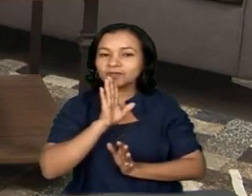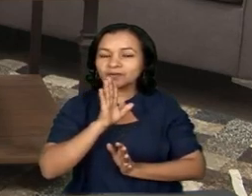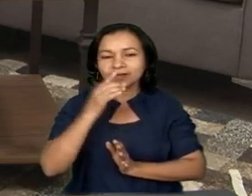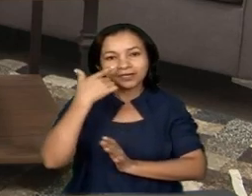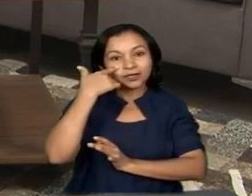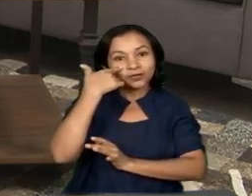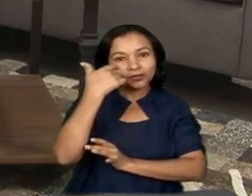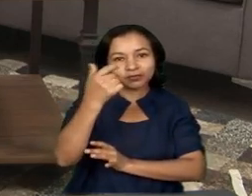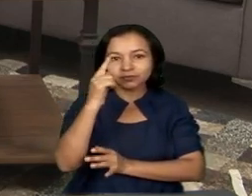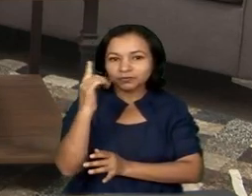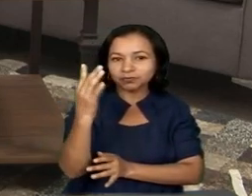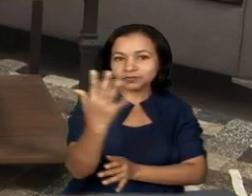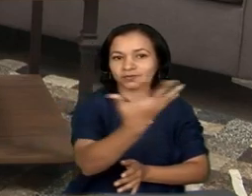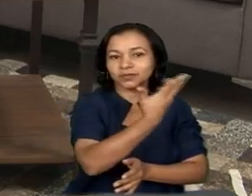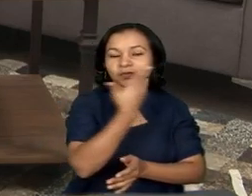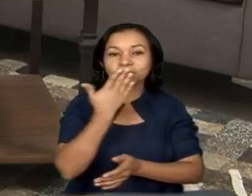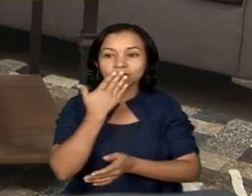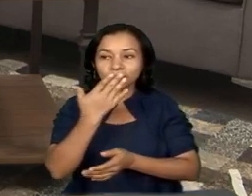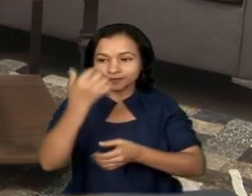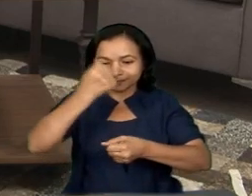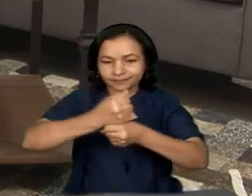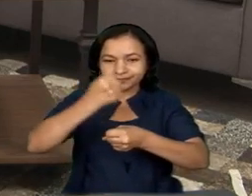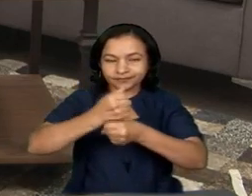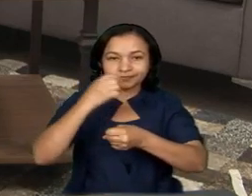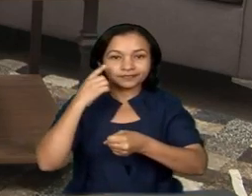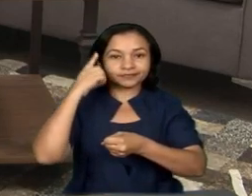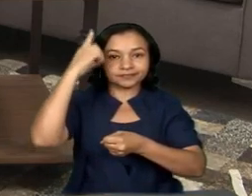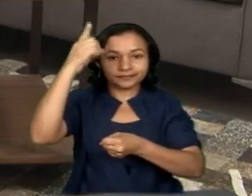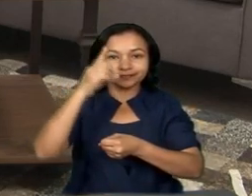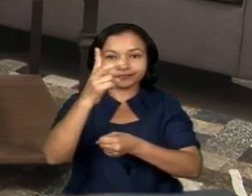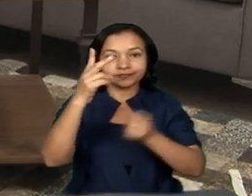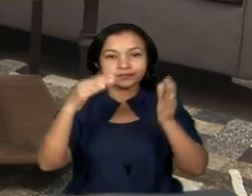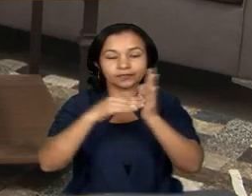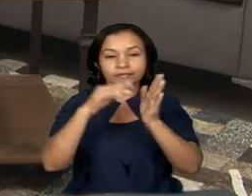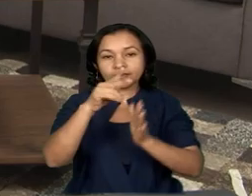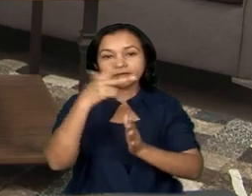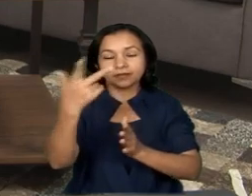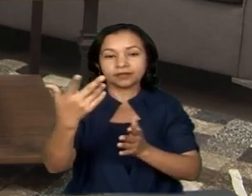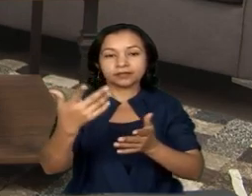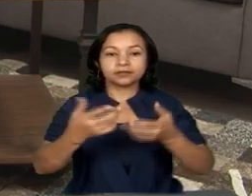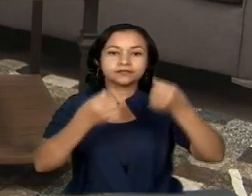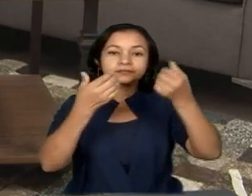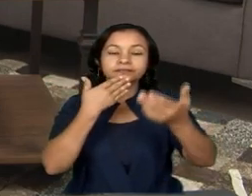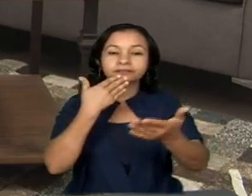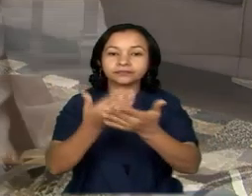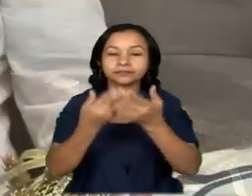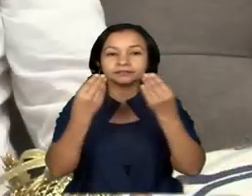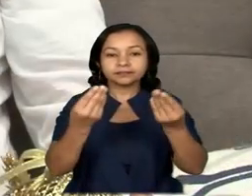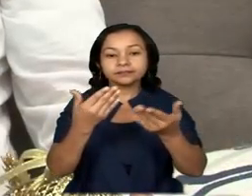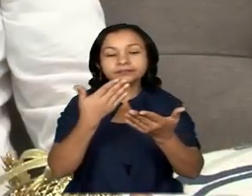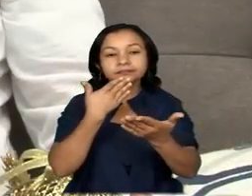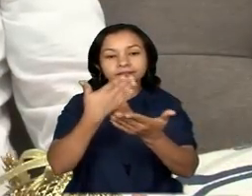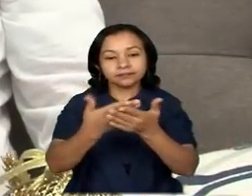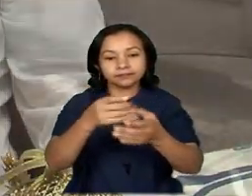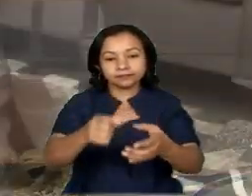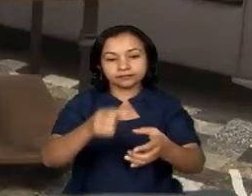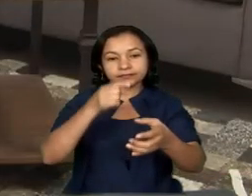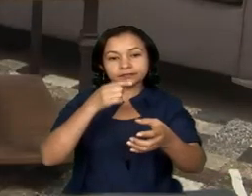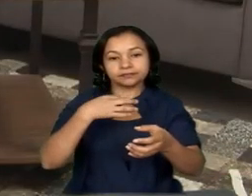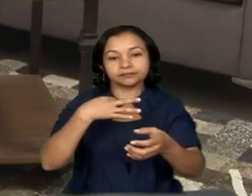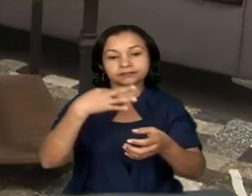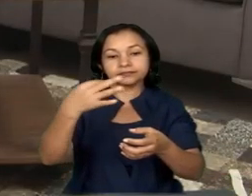conociendo toda la ardua tarea desarrollada durante este 2018. Compañero, muchas gracias por estar con nosotros. Gracias por la invitación. Mucho